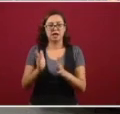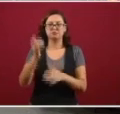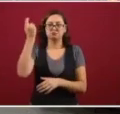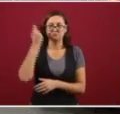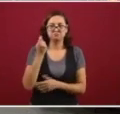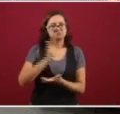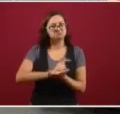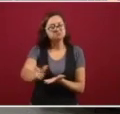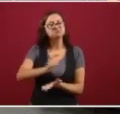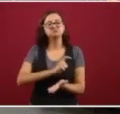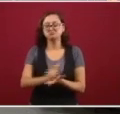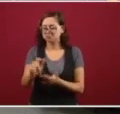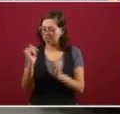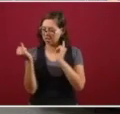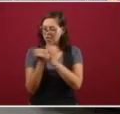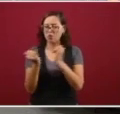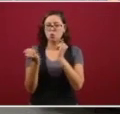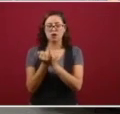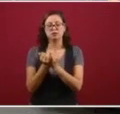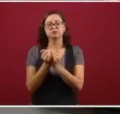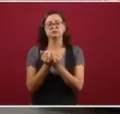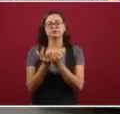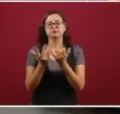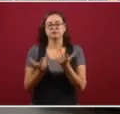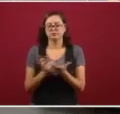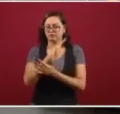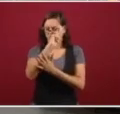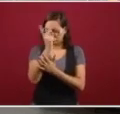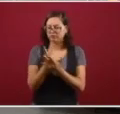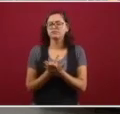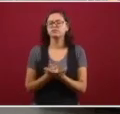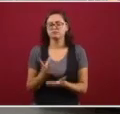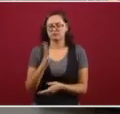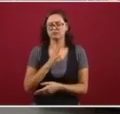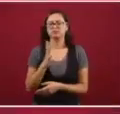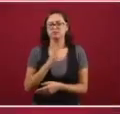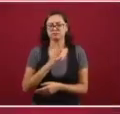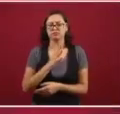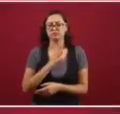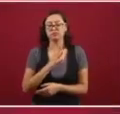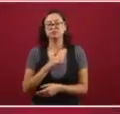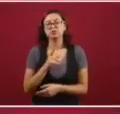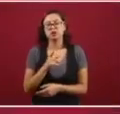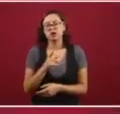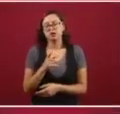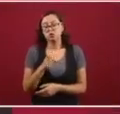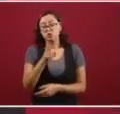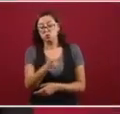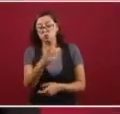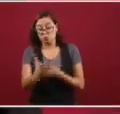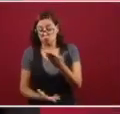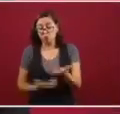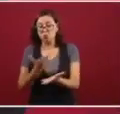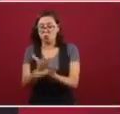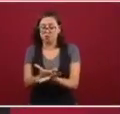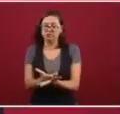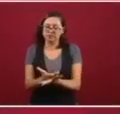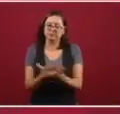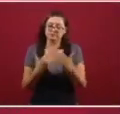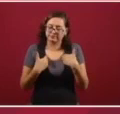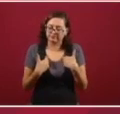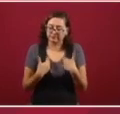becas. Entonces, hay un programa. Entiendo que lo que tú planteas, también, por